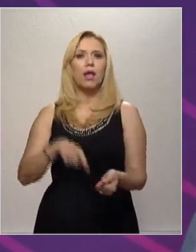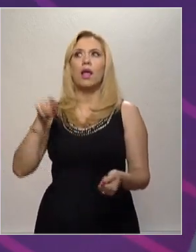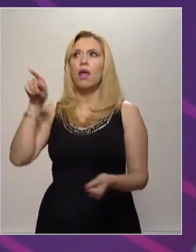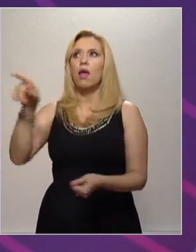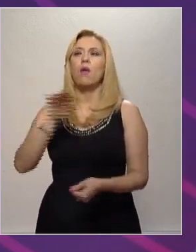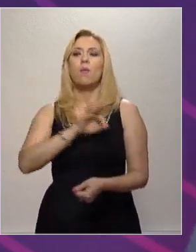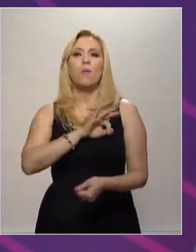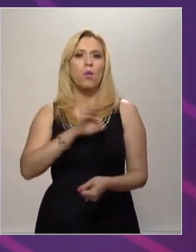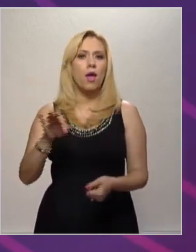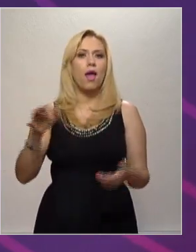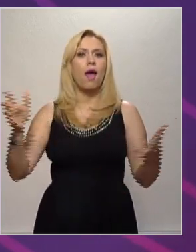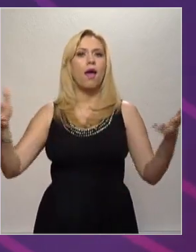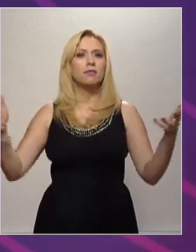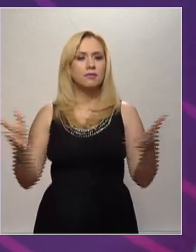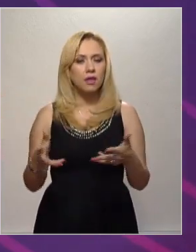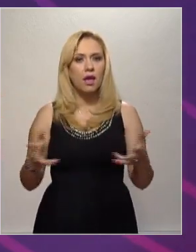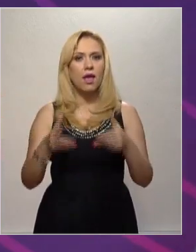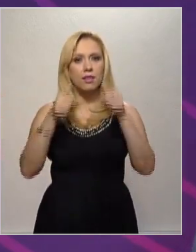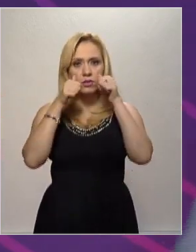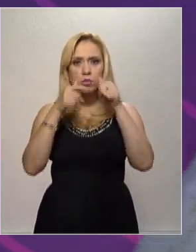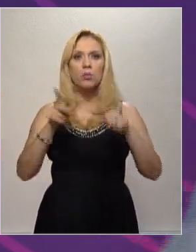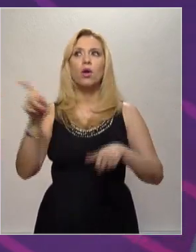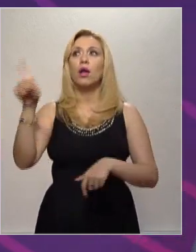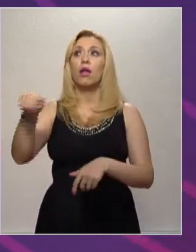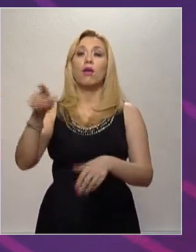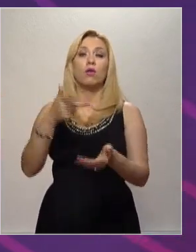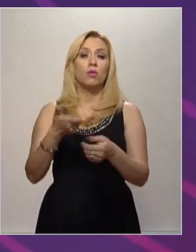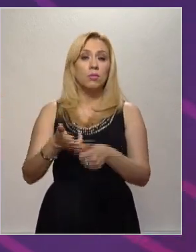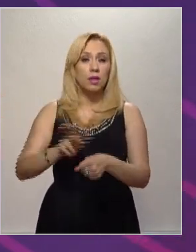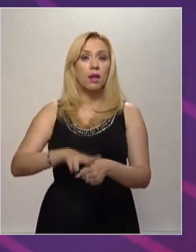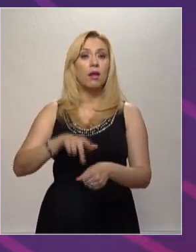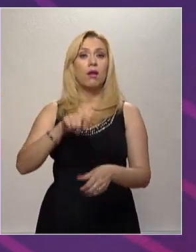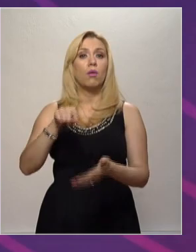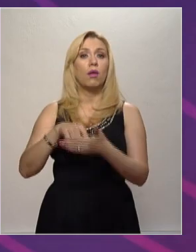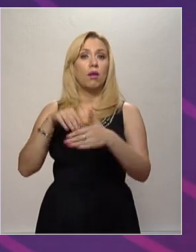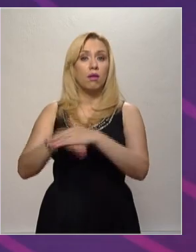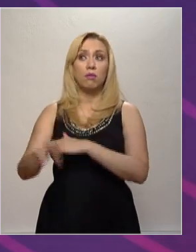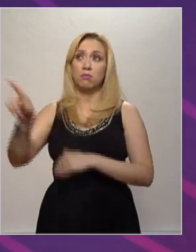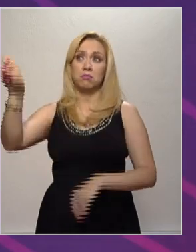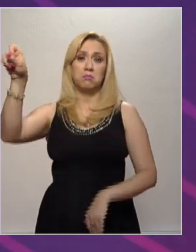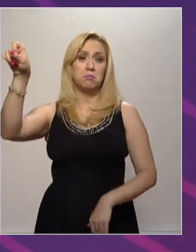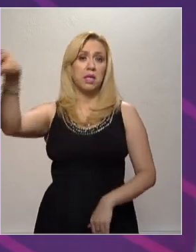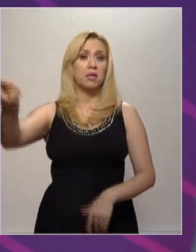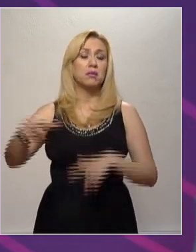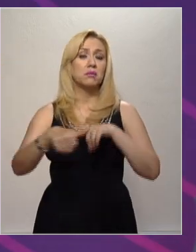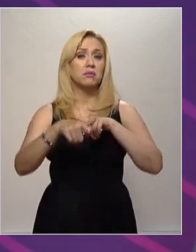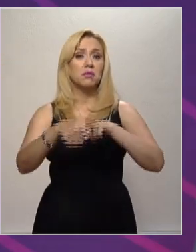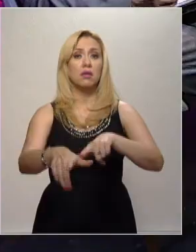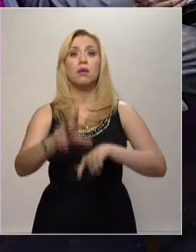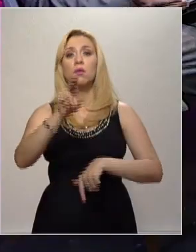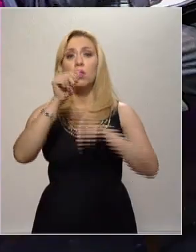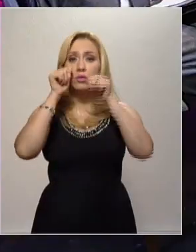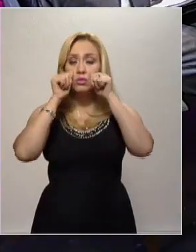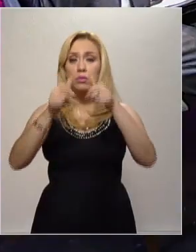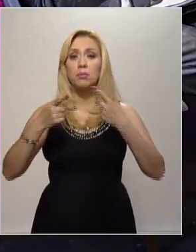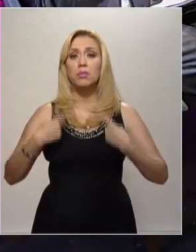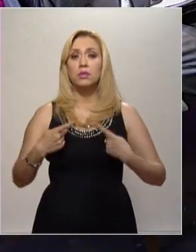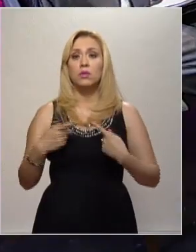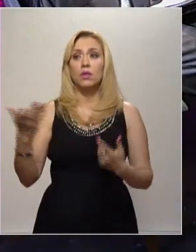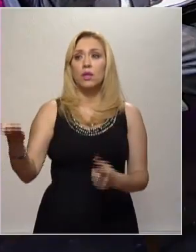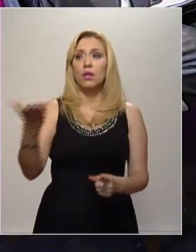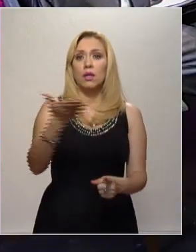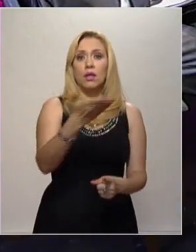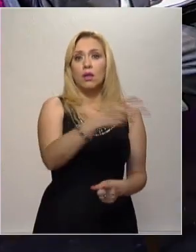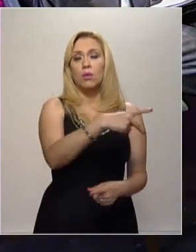esta deshumanización. Coincido con el concepto, no podría ser mejor utilizado, la deshumanización de ese tipo de servicios médicos que a la